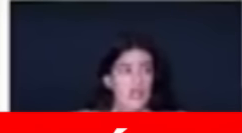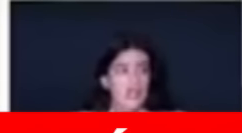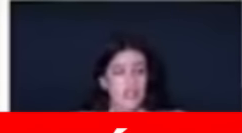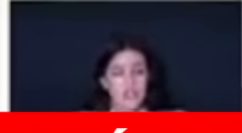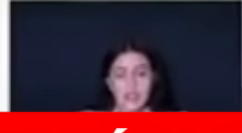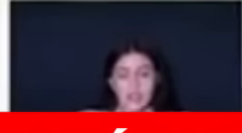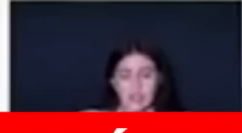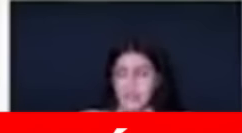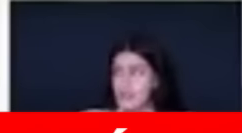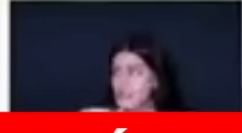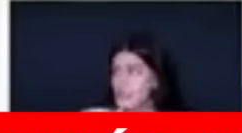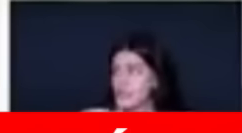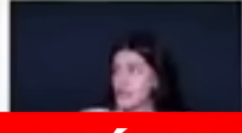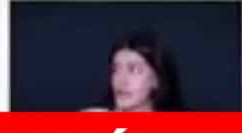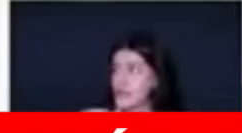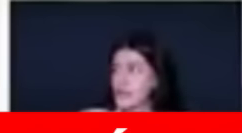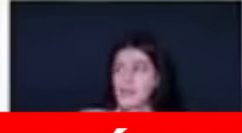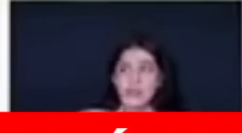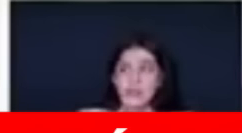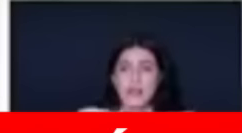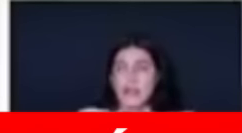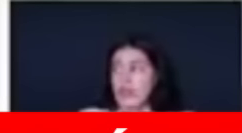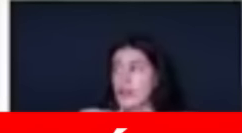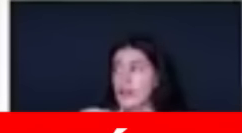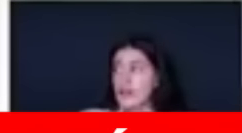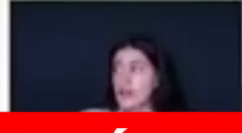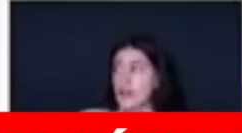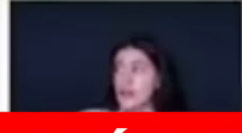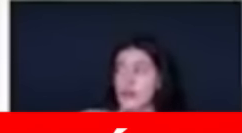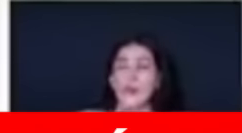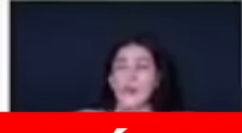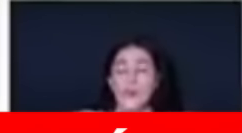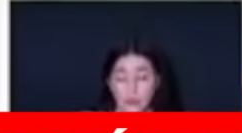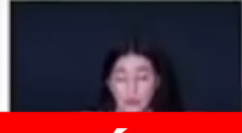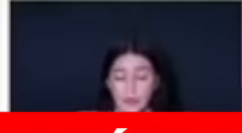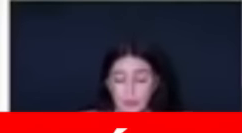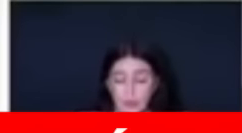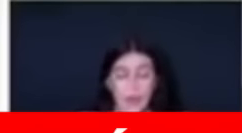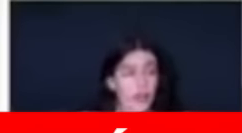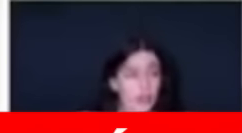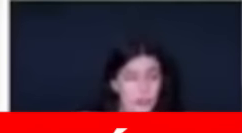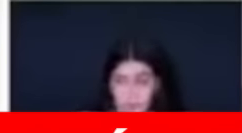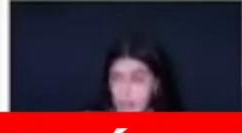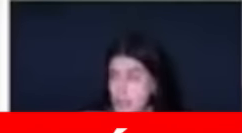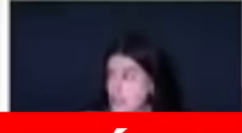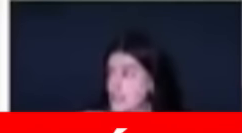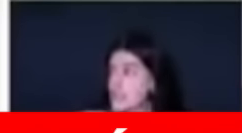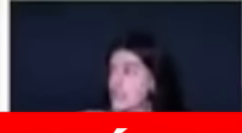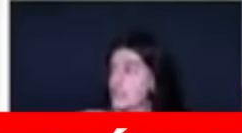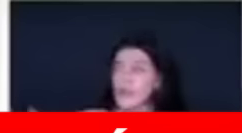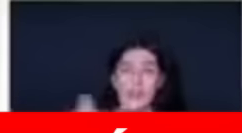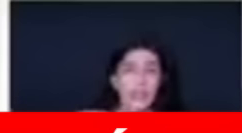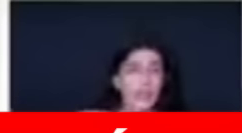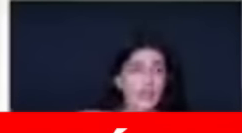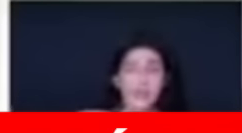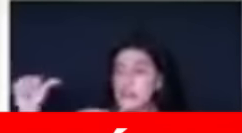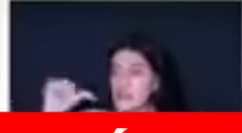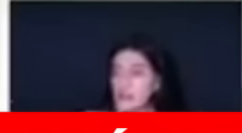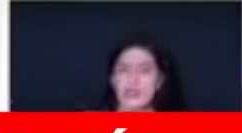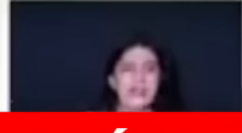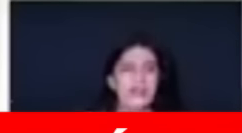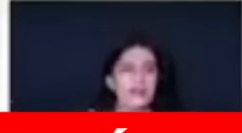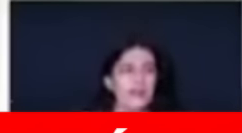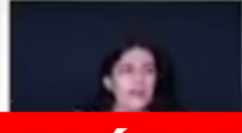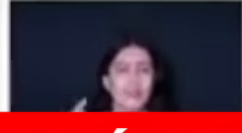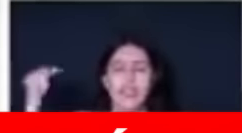lo fuera. Esa es la razón y la causa de la que estemos todos aquí el día de hoy. Y